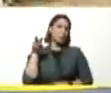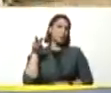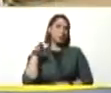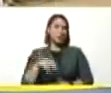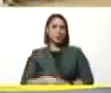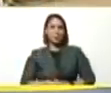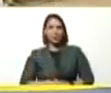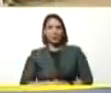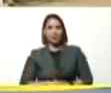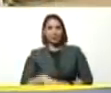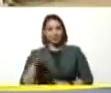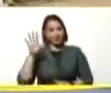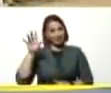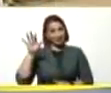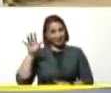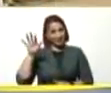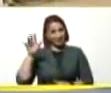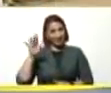Vecina.